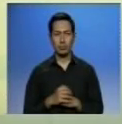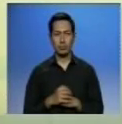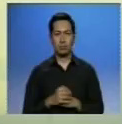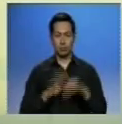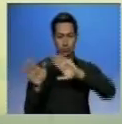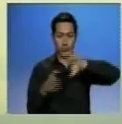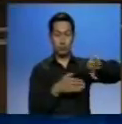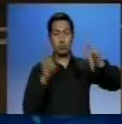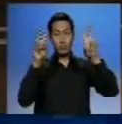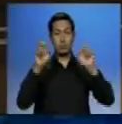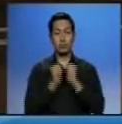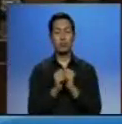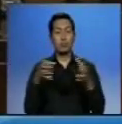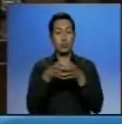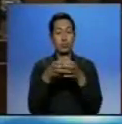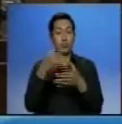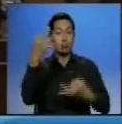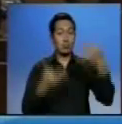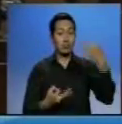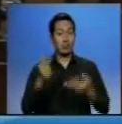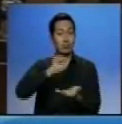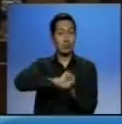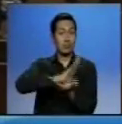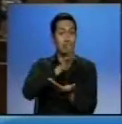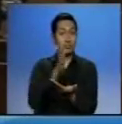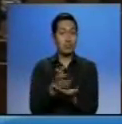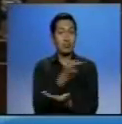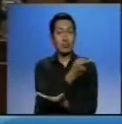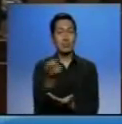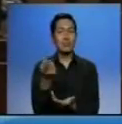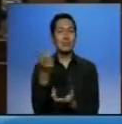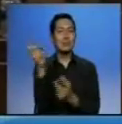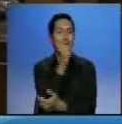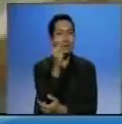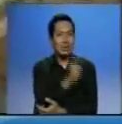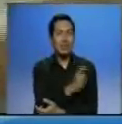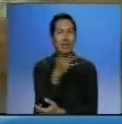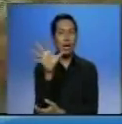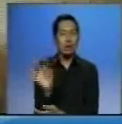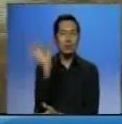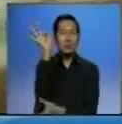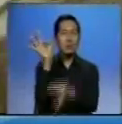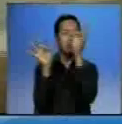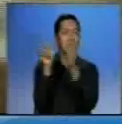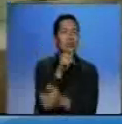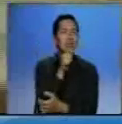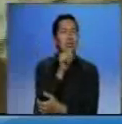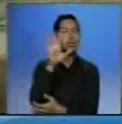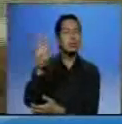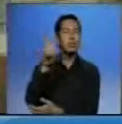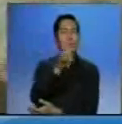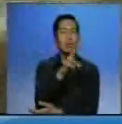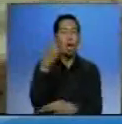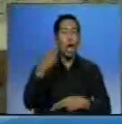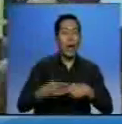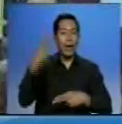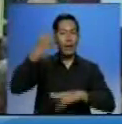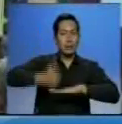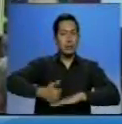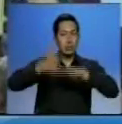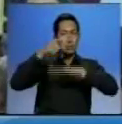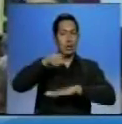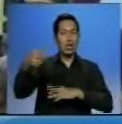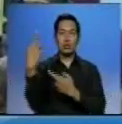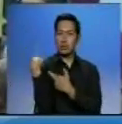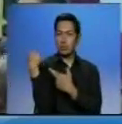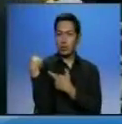en otras noticias, la Comisión de Justicia de la Asamblea Nacional debe identificar a los 52 exdiputados responsables de la